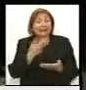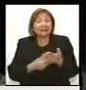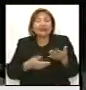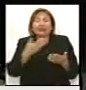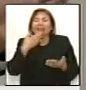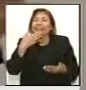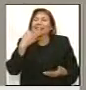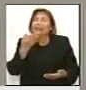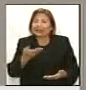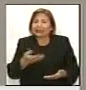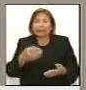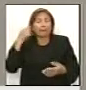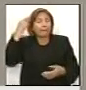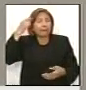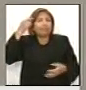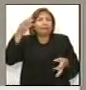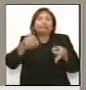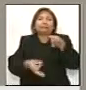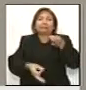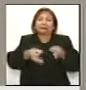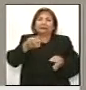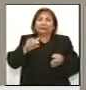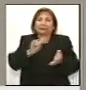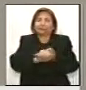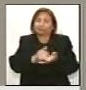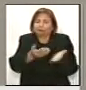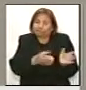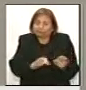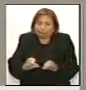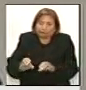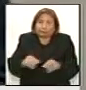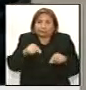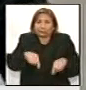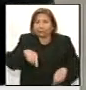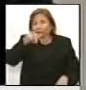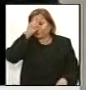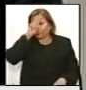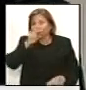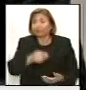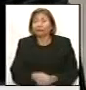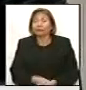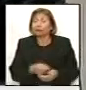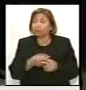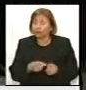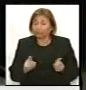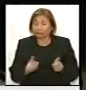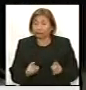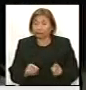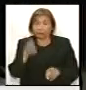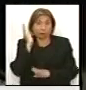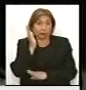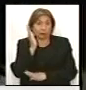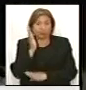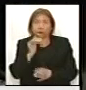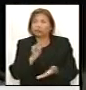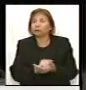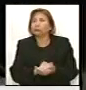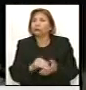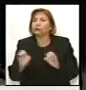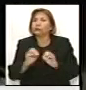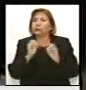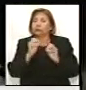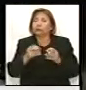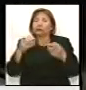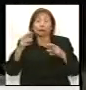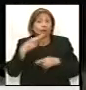la reforma política y judicial que se vienen llevando a cabo en el país. Sin embargo, fue enfático al asegurar que la mejor